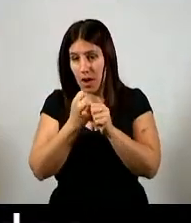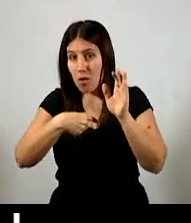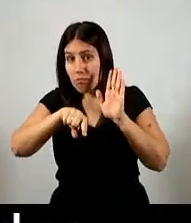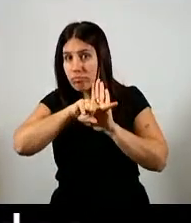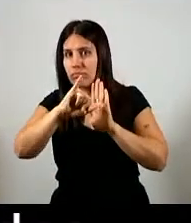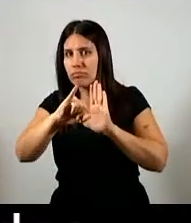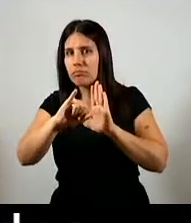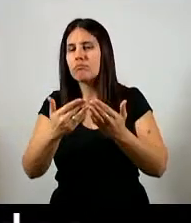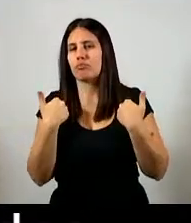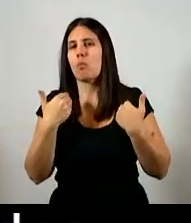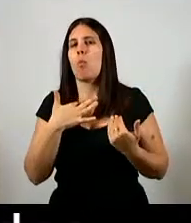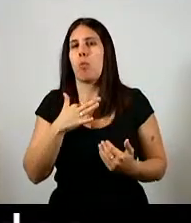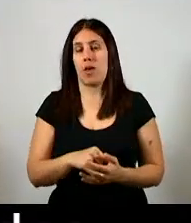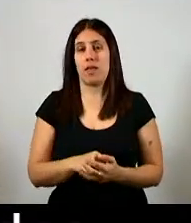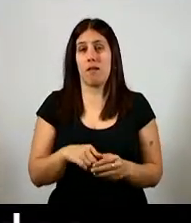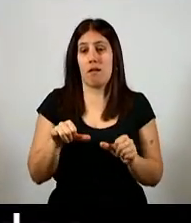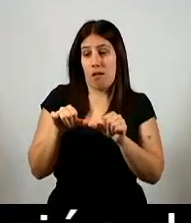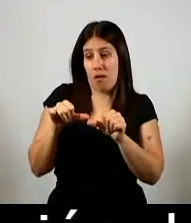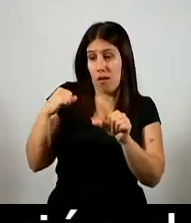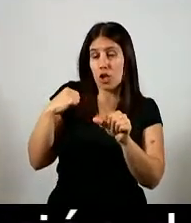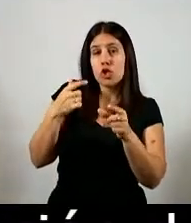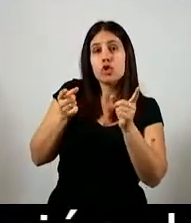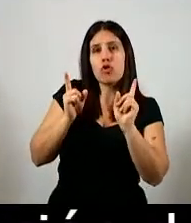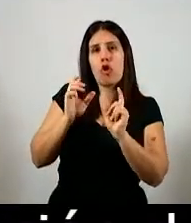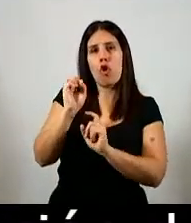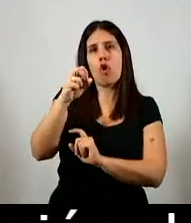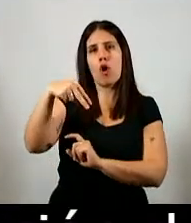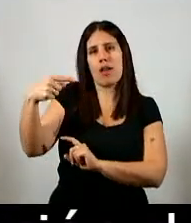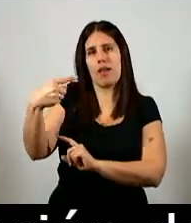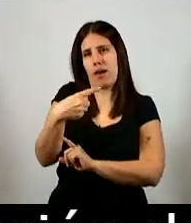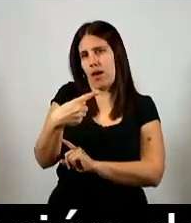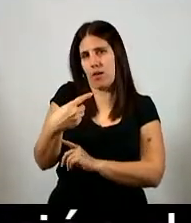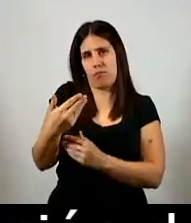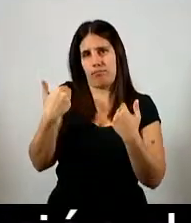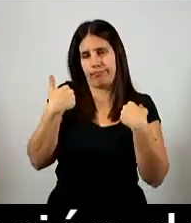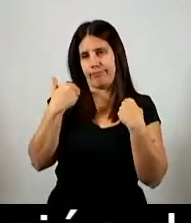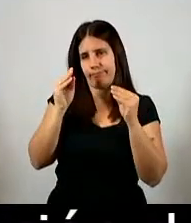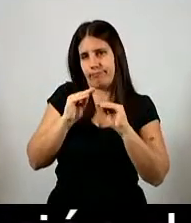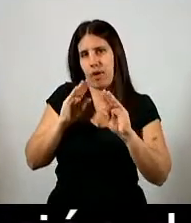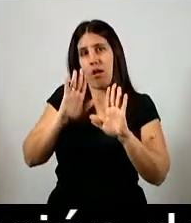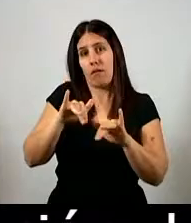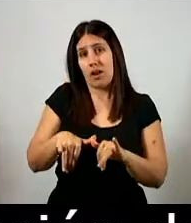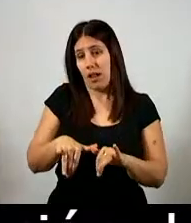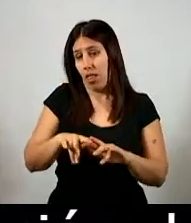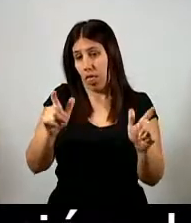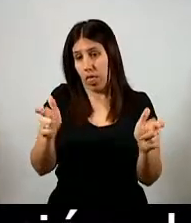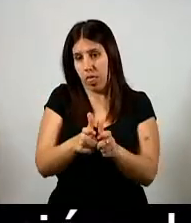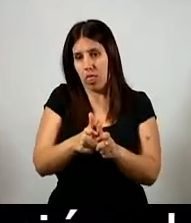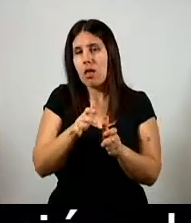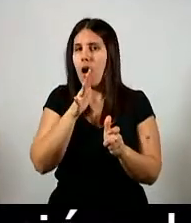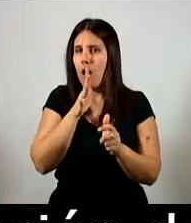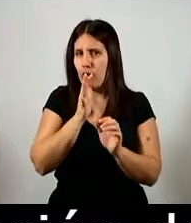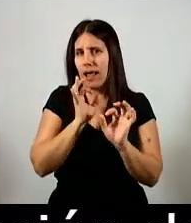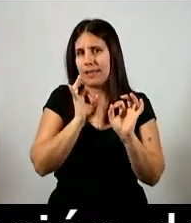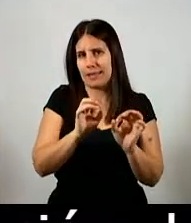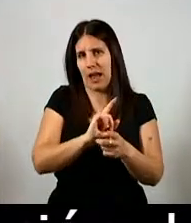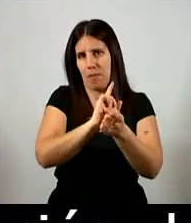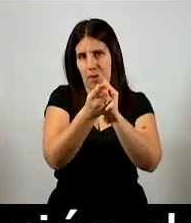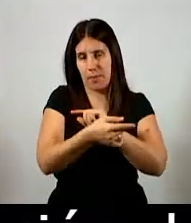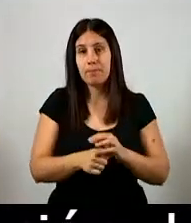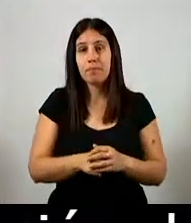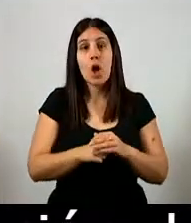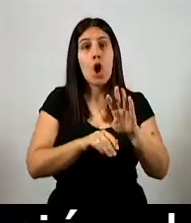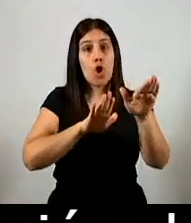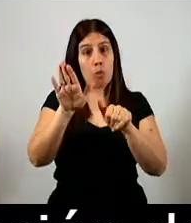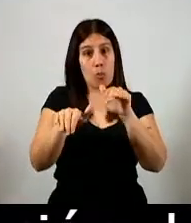podían hacerlo organizaciones sin ánimo de lucro y esto reducía las posibilidades. Tanto es así que en la anterior convocatoria